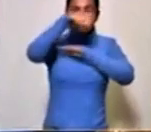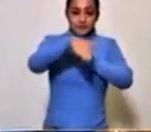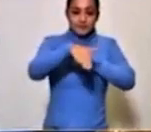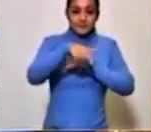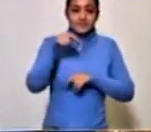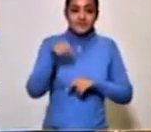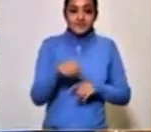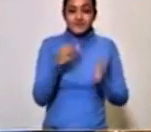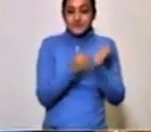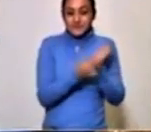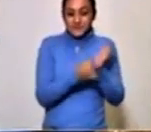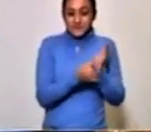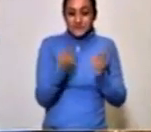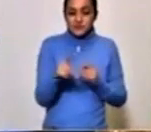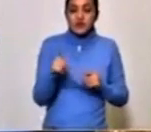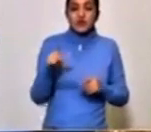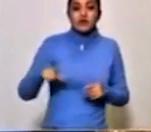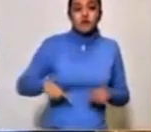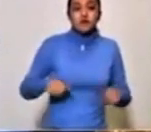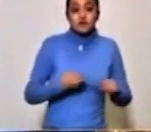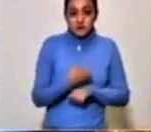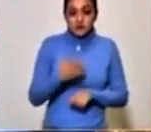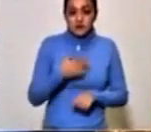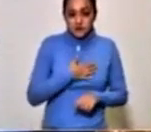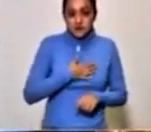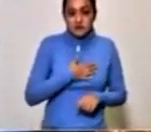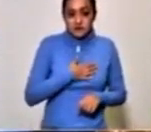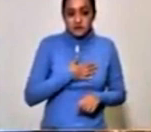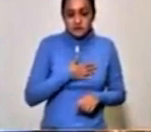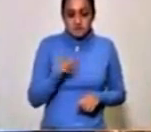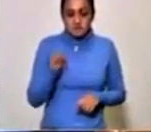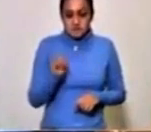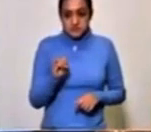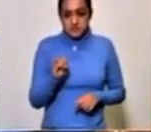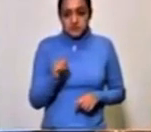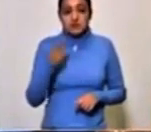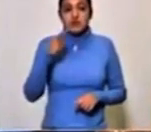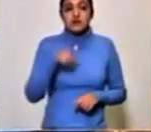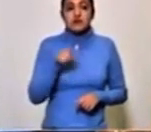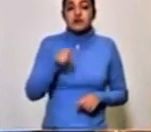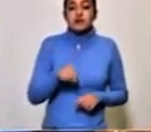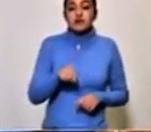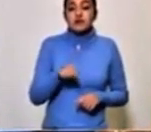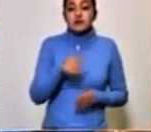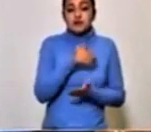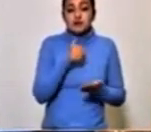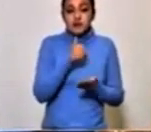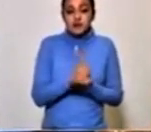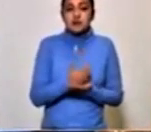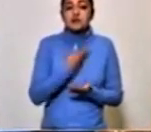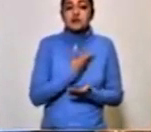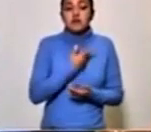y de acero es de gobierno del estado, ¿sí? Pero es en una ciudad que tiene